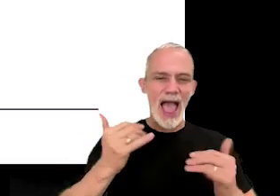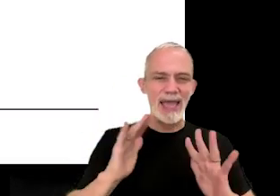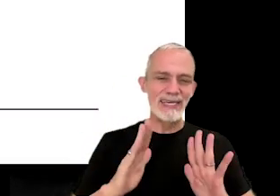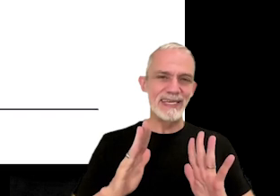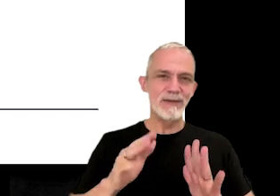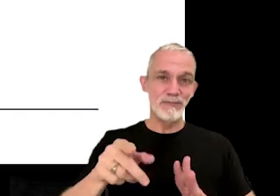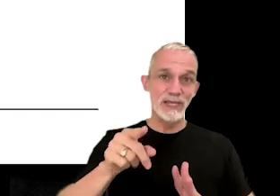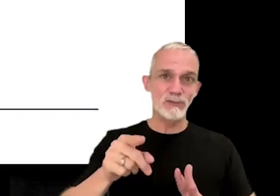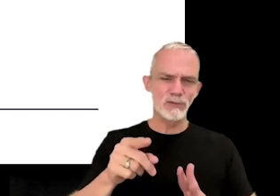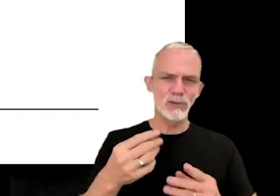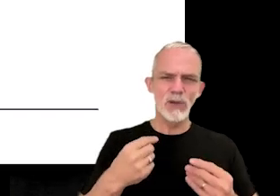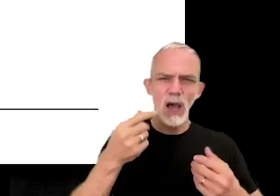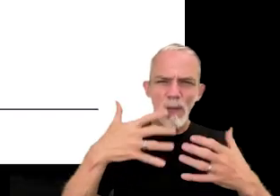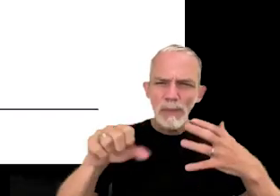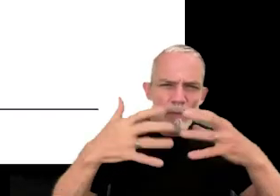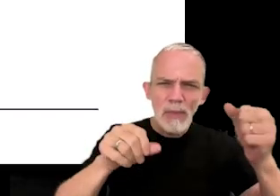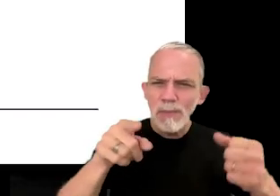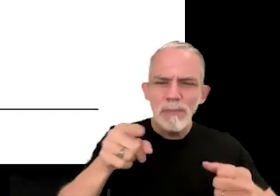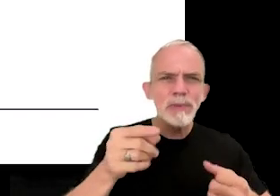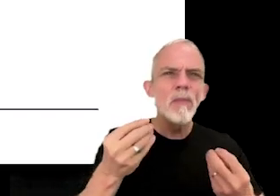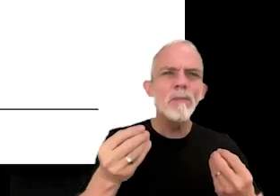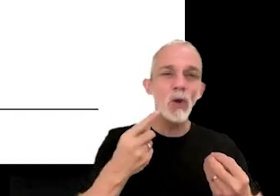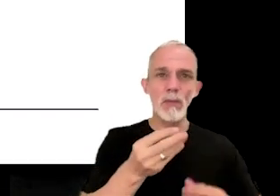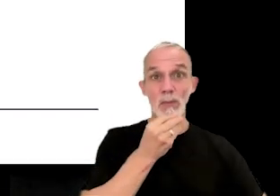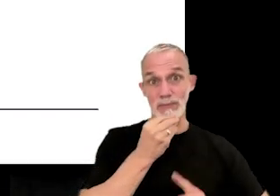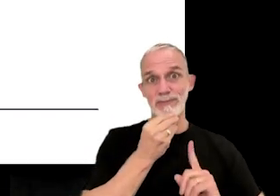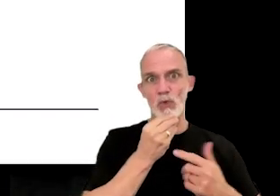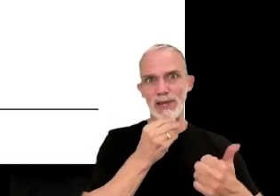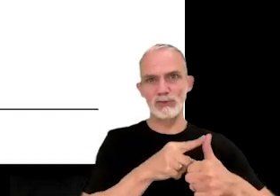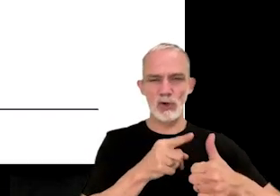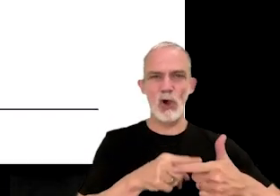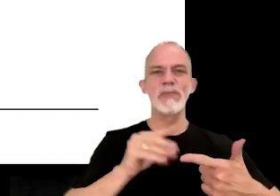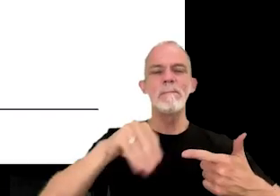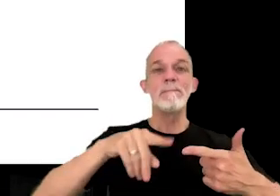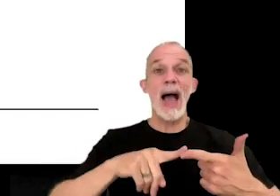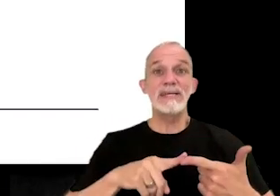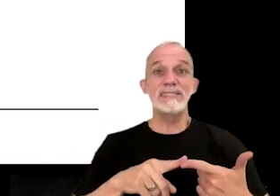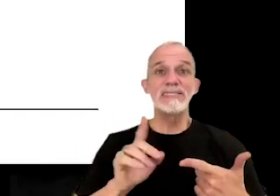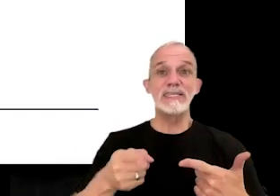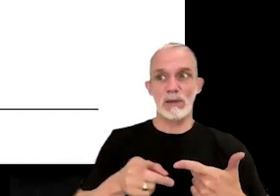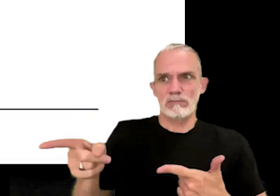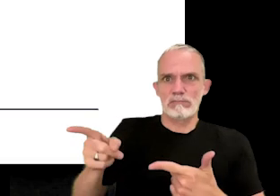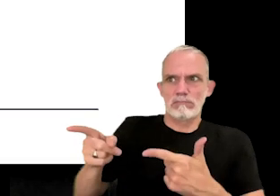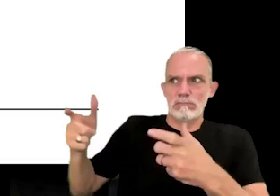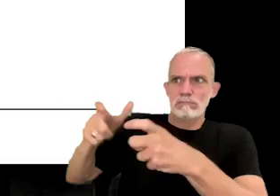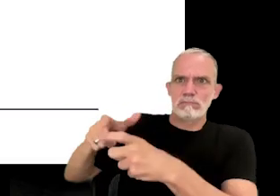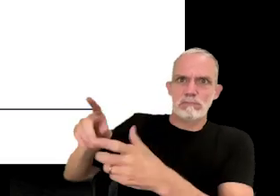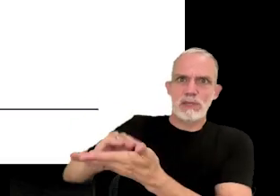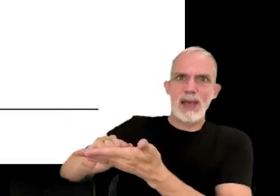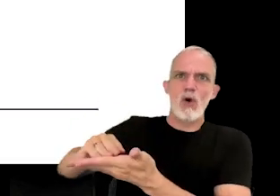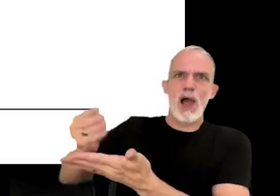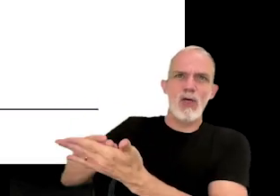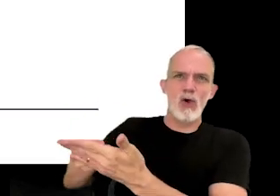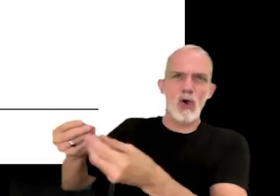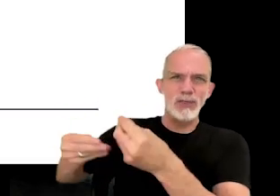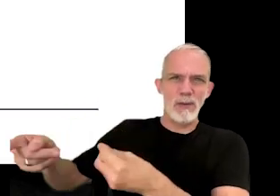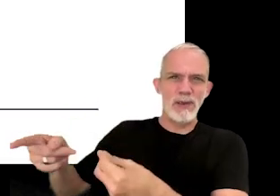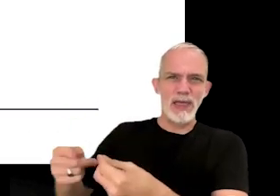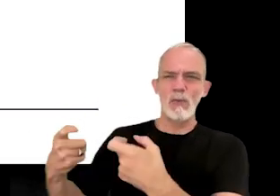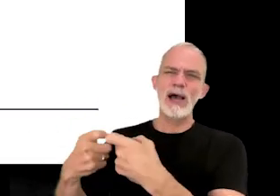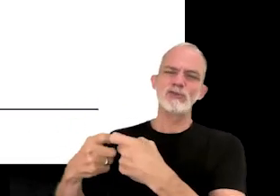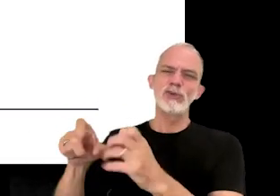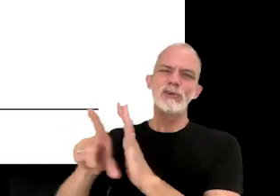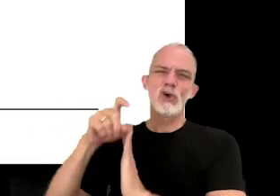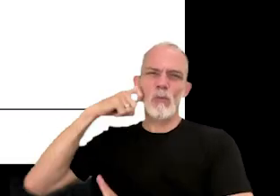se perseguía a los contribuyentes por simulación y después al estudio contable y jurídico por asociación